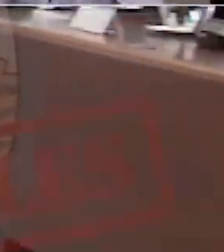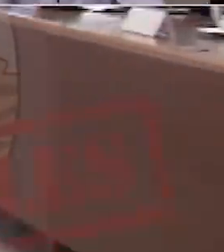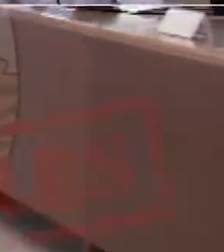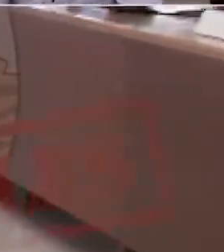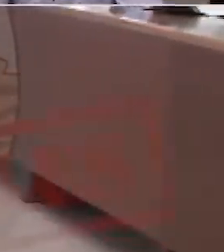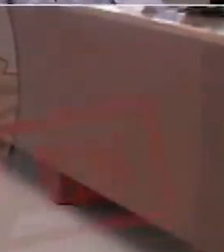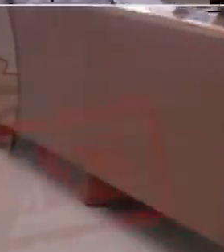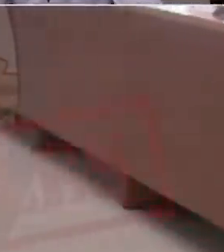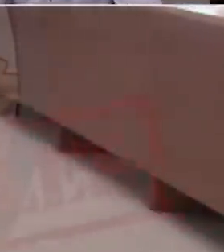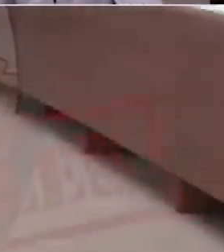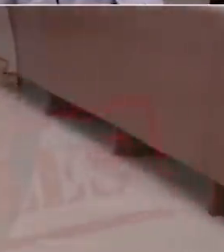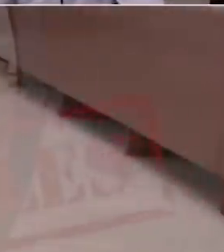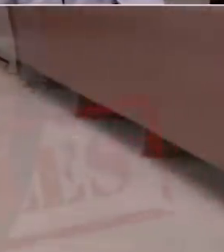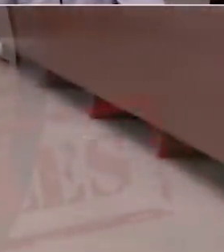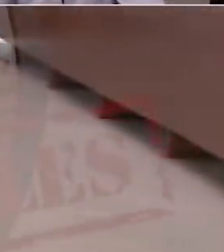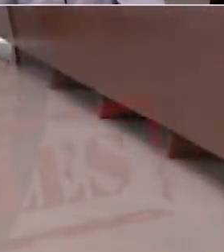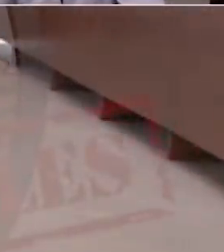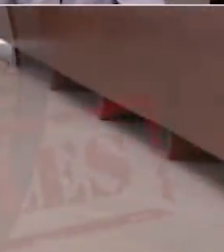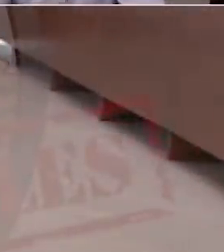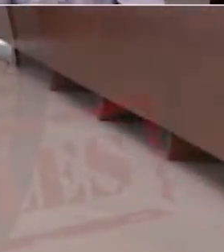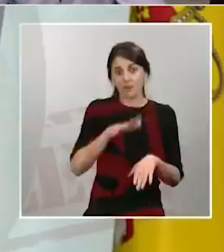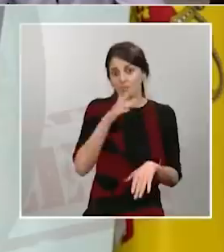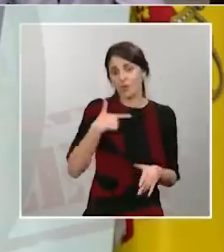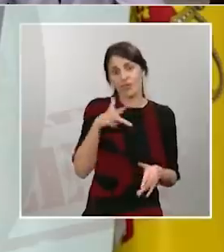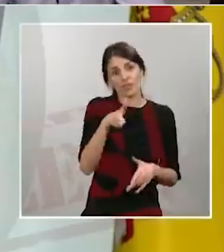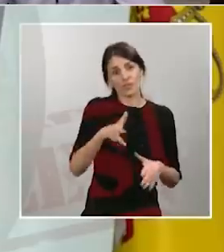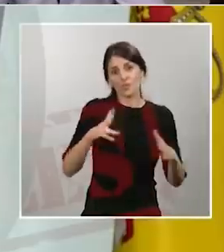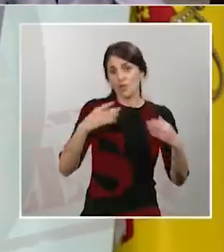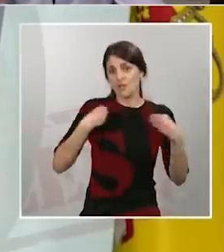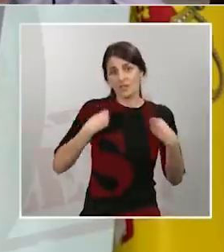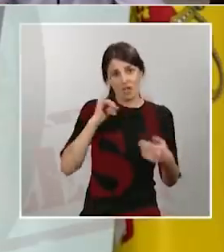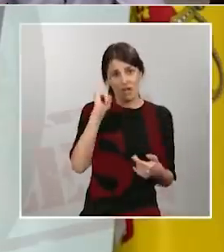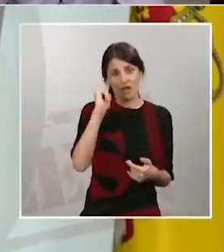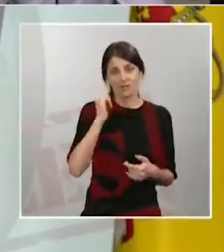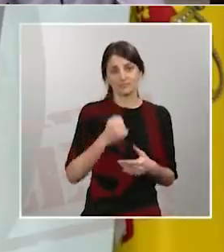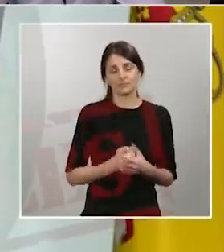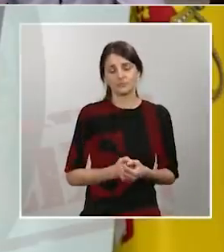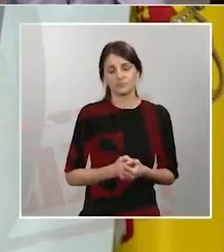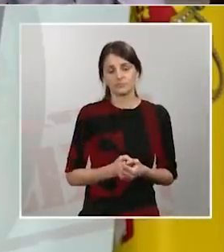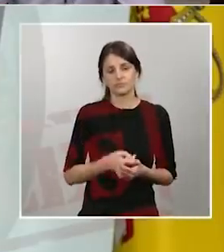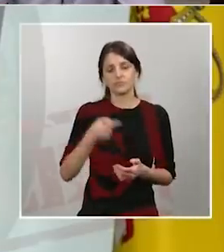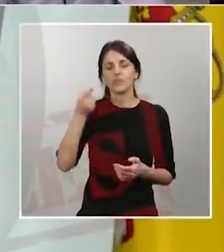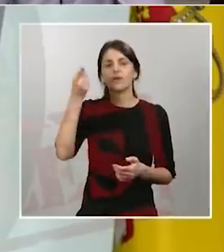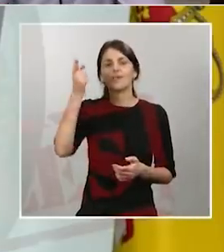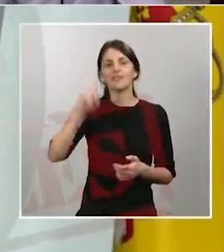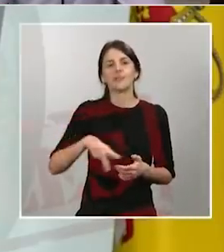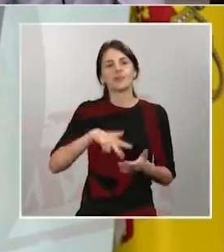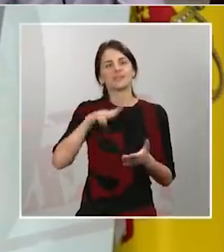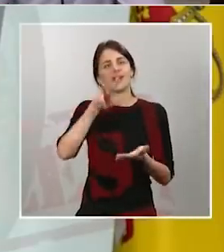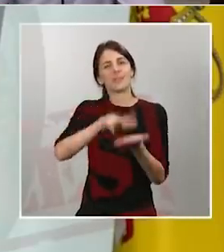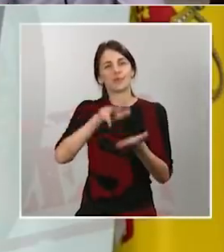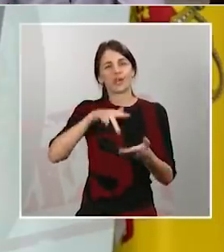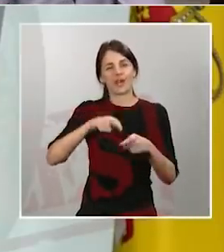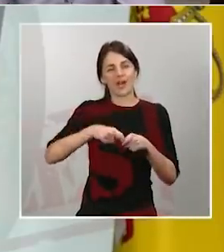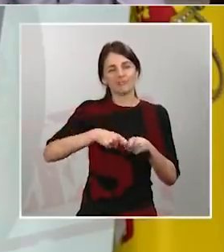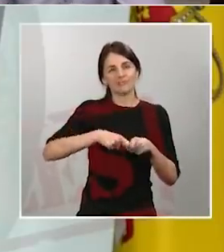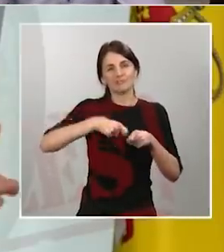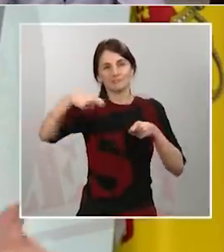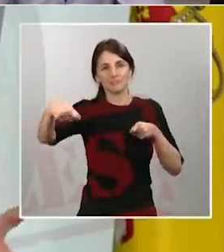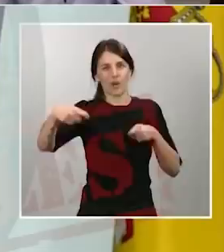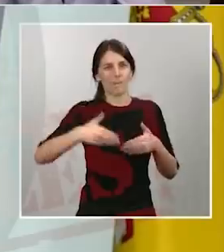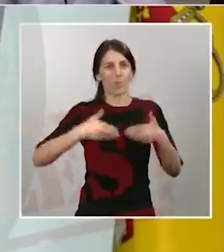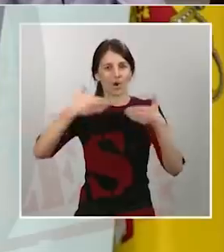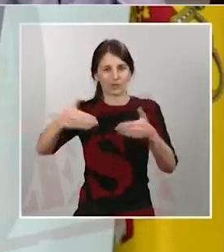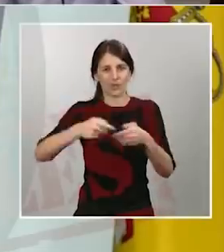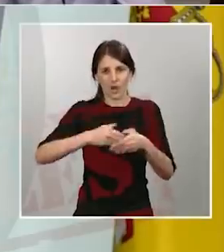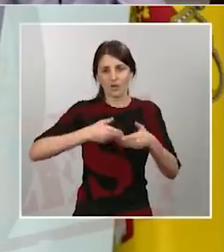tan cómplice o por lo menos tan corresponsable de lo que ocurra como todos los que lo están haciendo. Y me refiero a los votantes. Si alguien no quiere que esto se convierta en Venezuela, que empiece a actuar